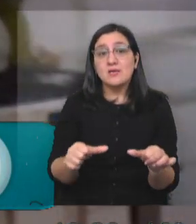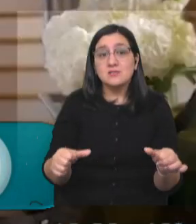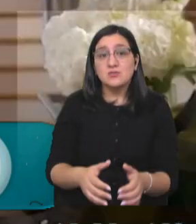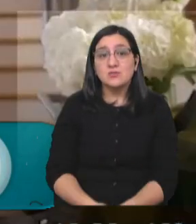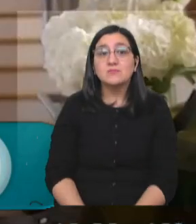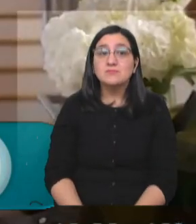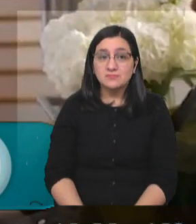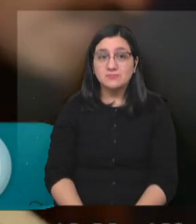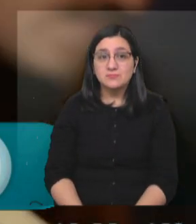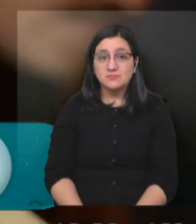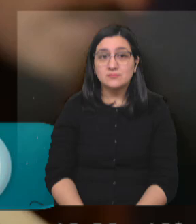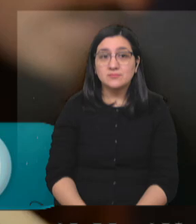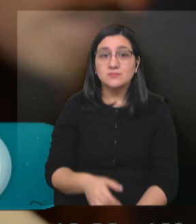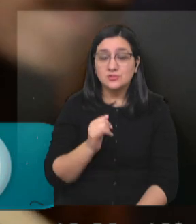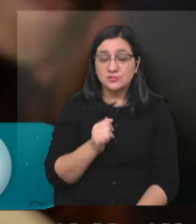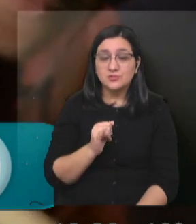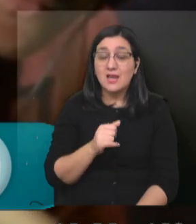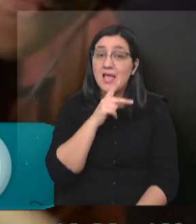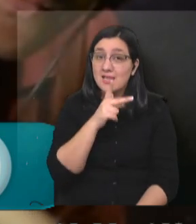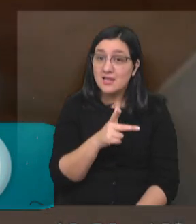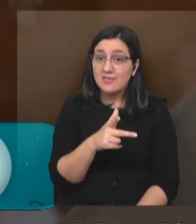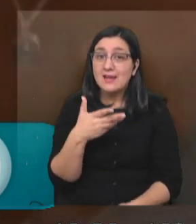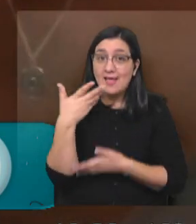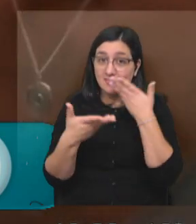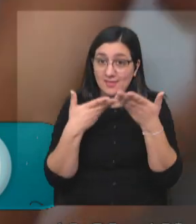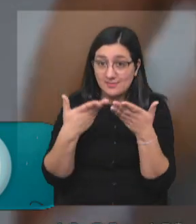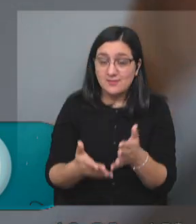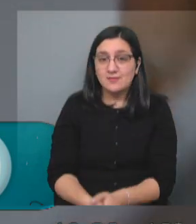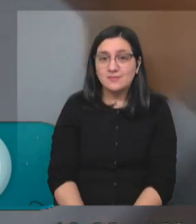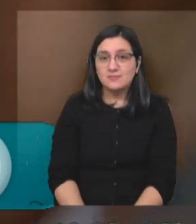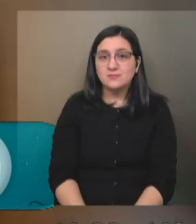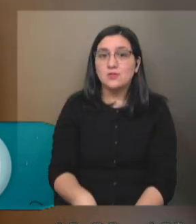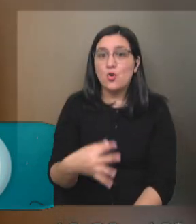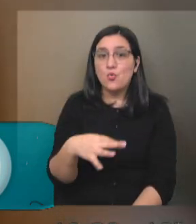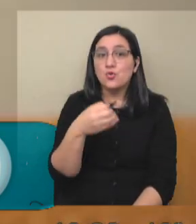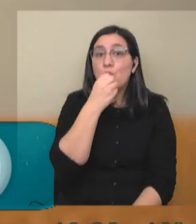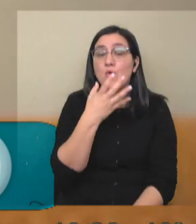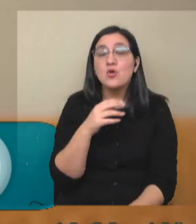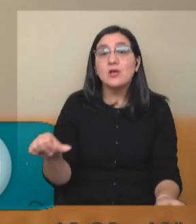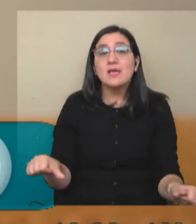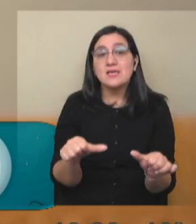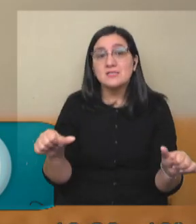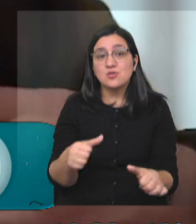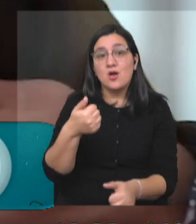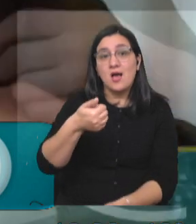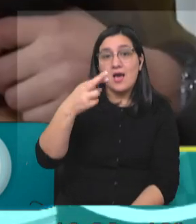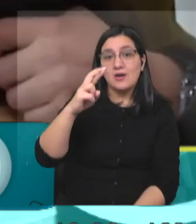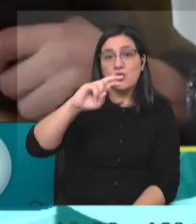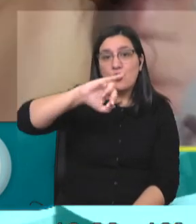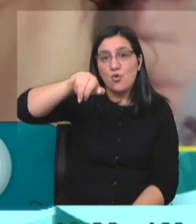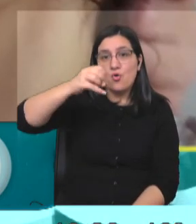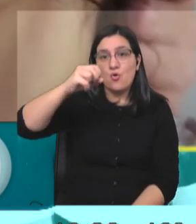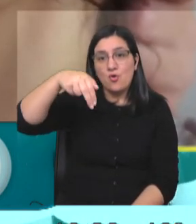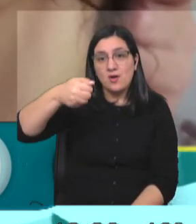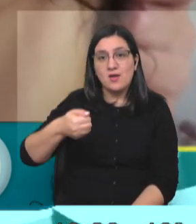Es la hija de Ricardo Arjona. Es el único hecho artístico valorable que ha hecho Ricardo Arjona en su vida. A ver, a ver,